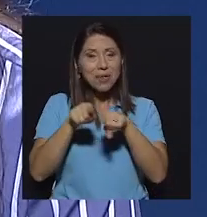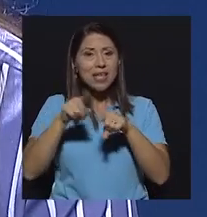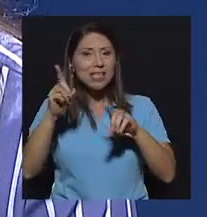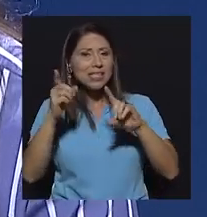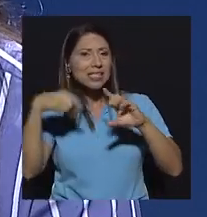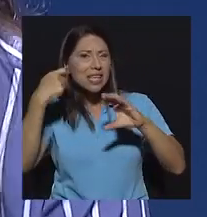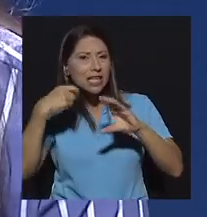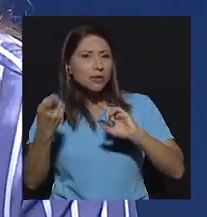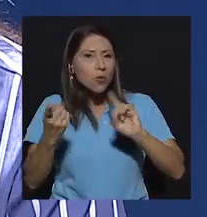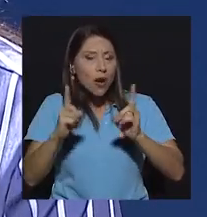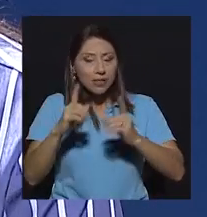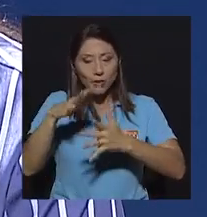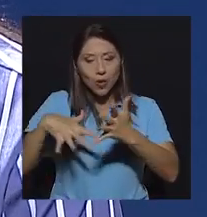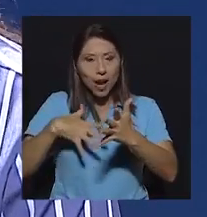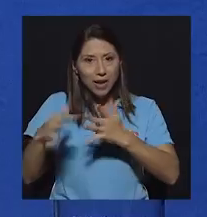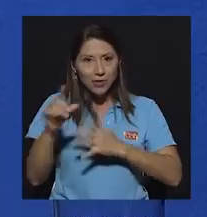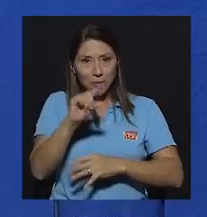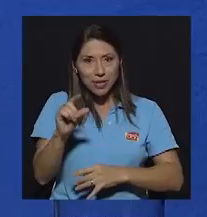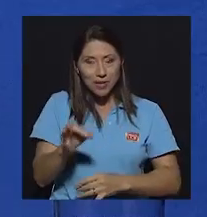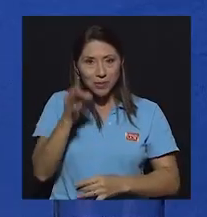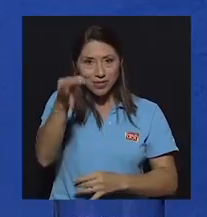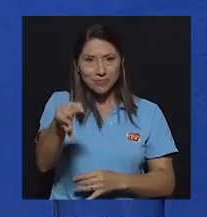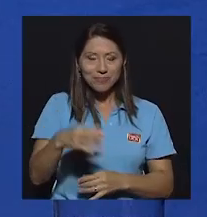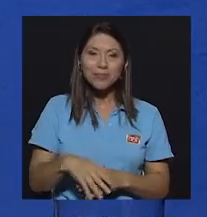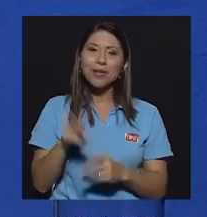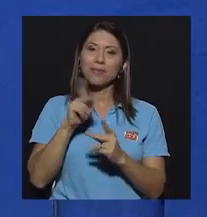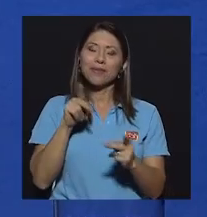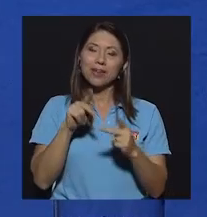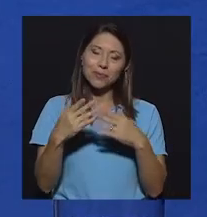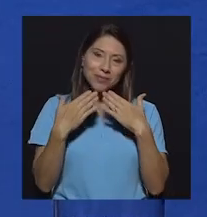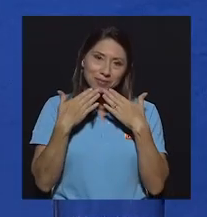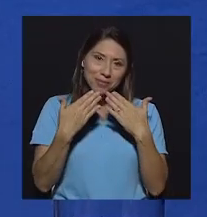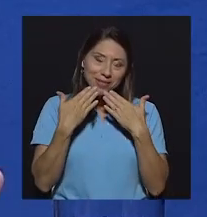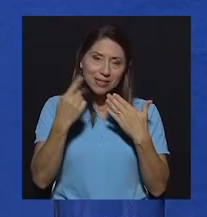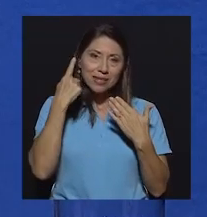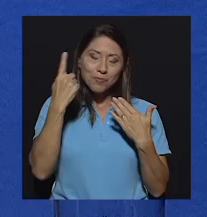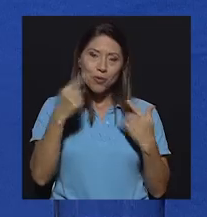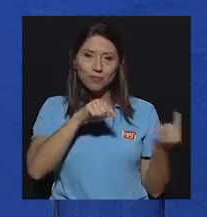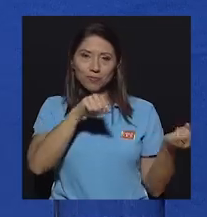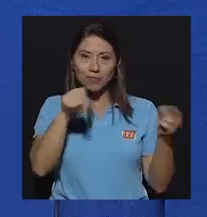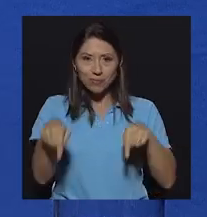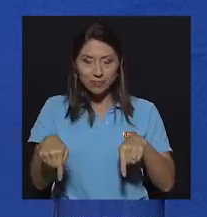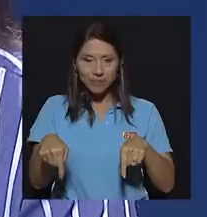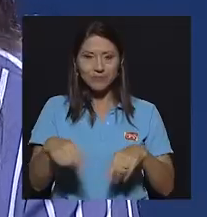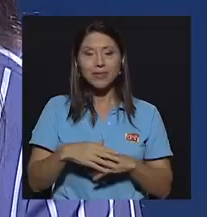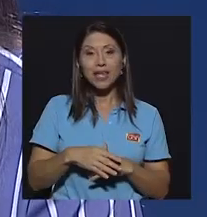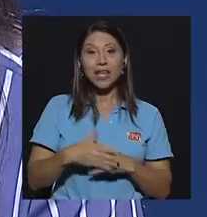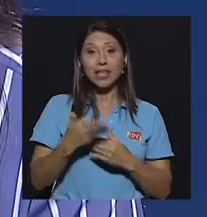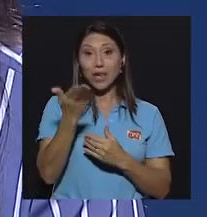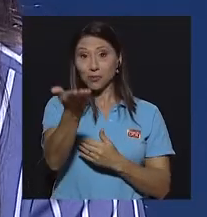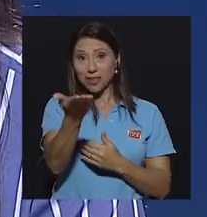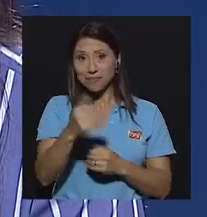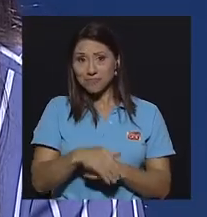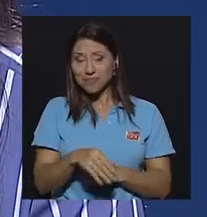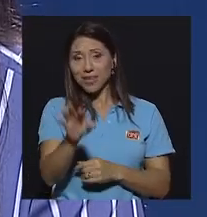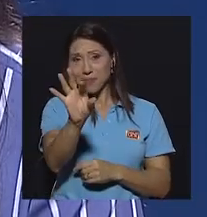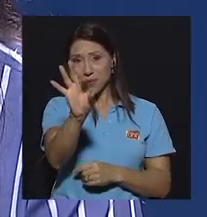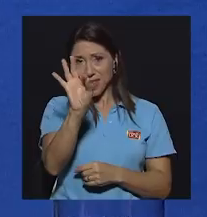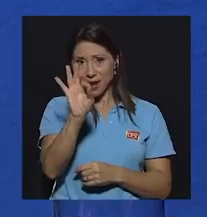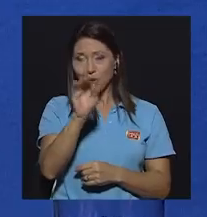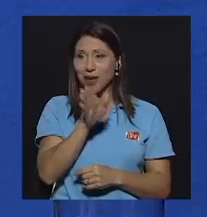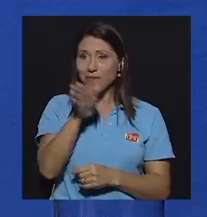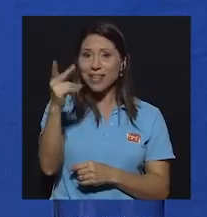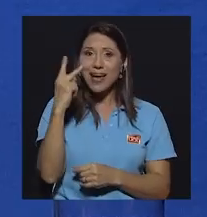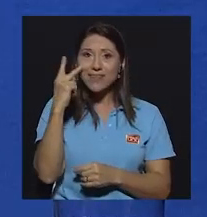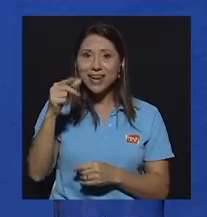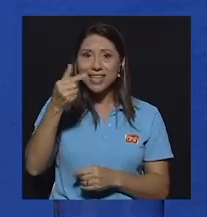y los horarios a partir de la otra semana. Perfecto. Muchísimas gracias, Erika, por habernos acompañado. Gracias. Y a usted invitarlo a que